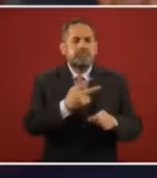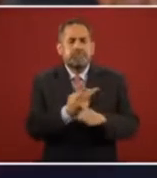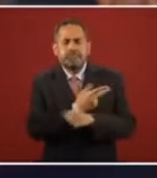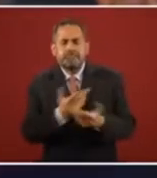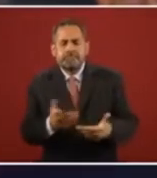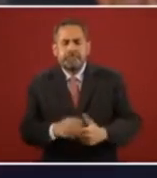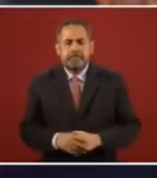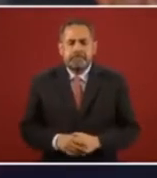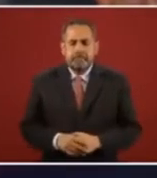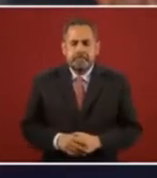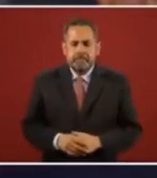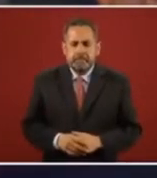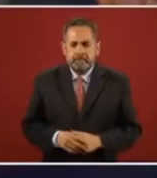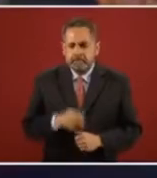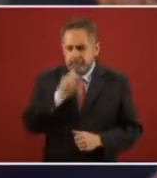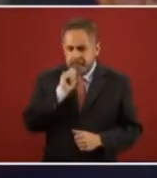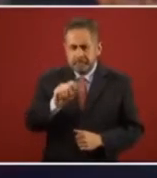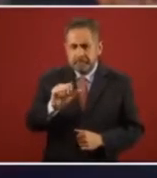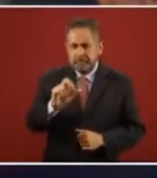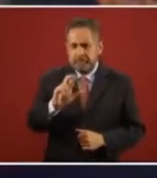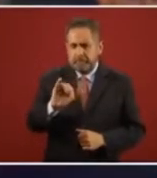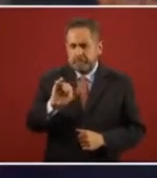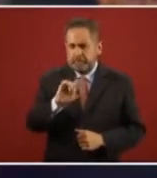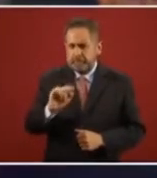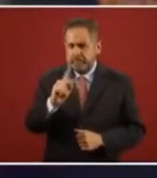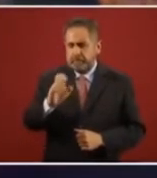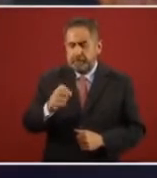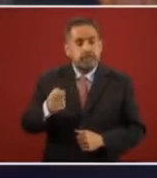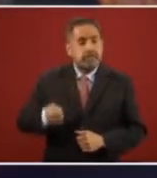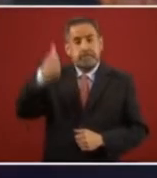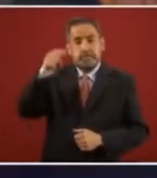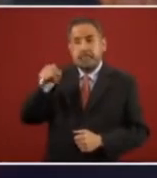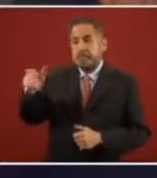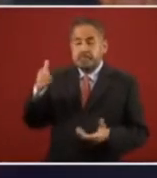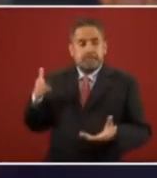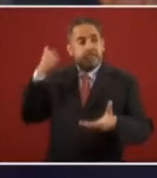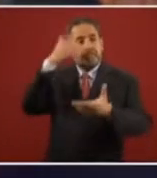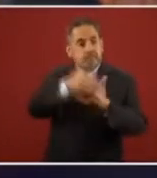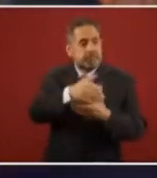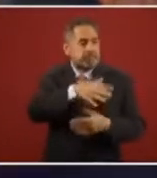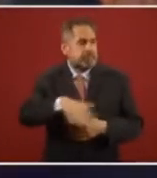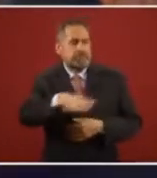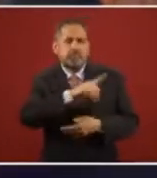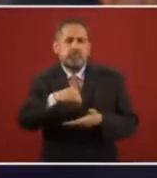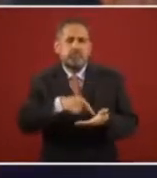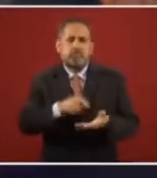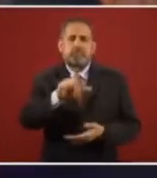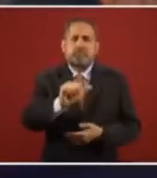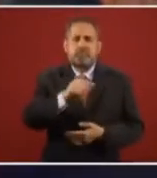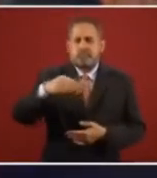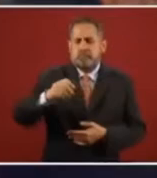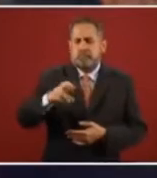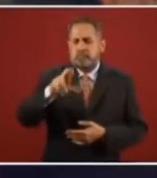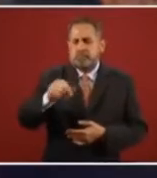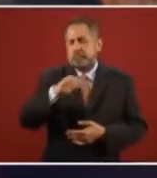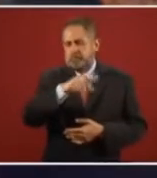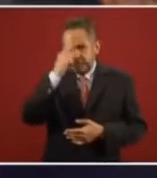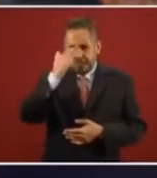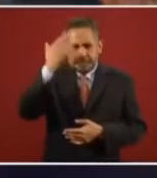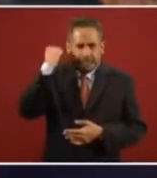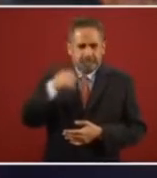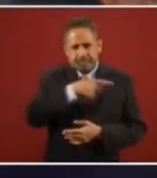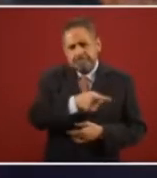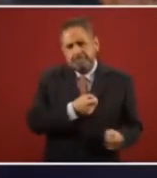y en la vista pues será la primera visita que usted va a tener a la mora después de de este terrible masacre de las